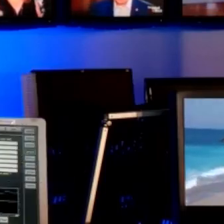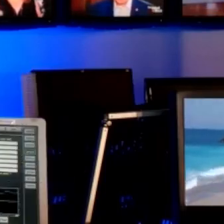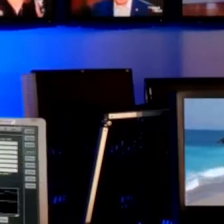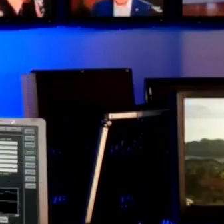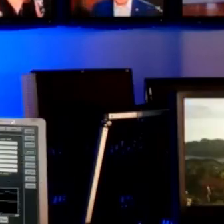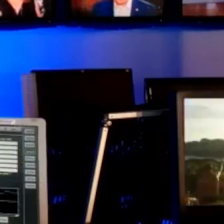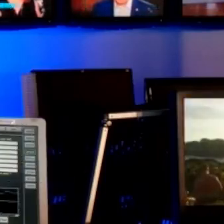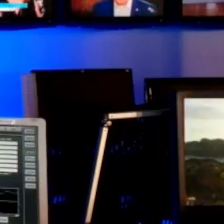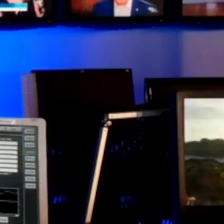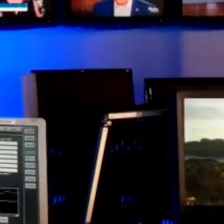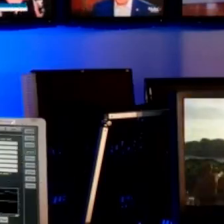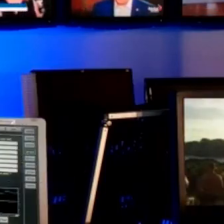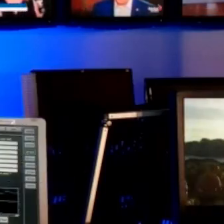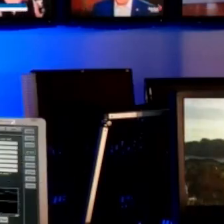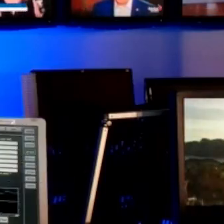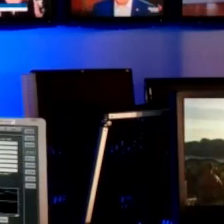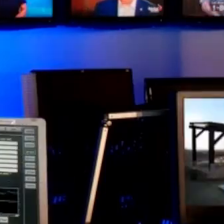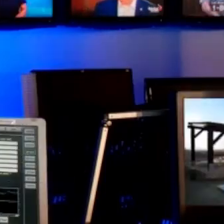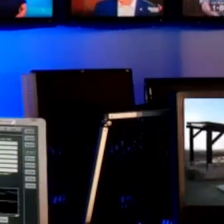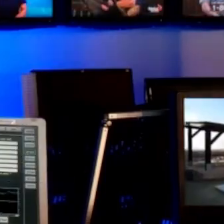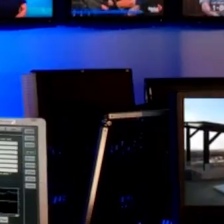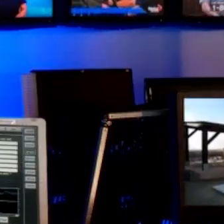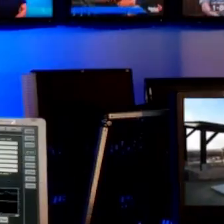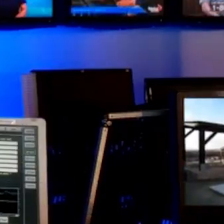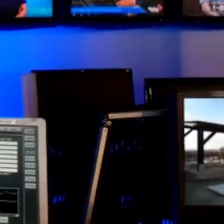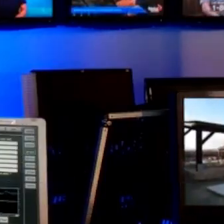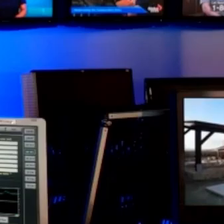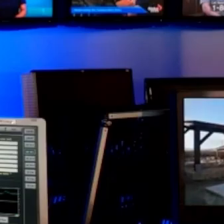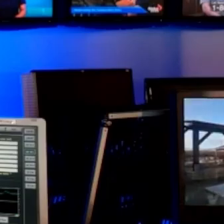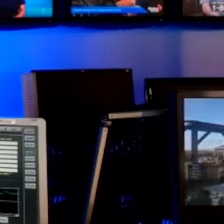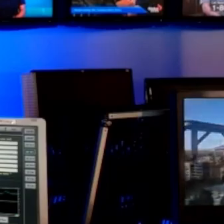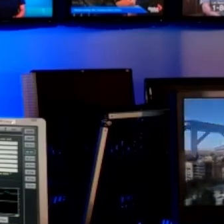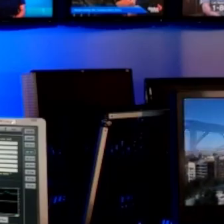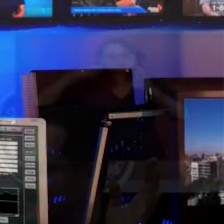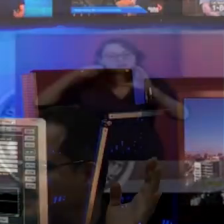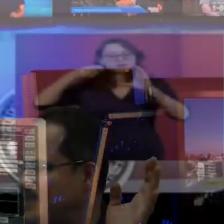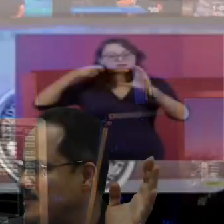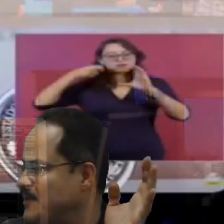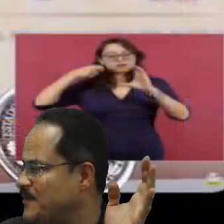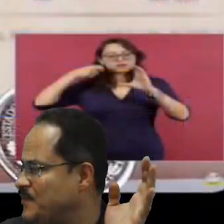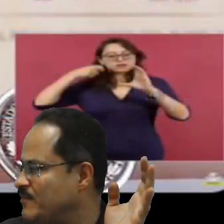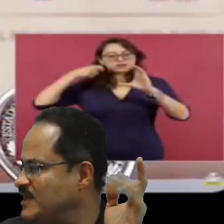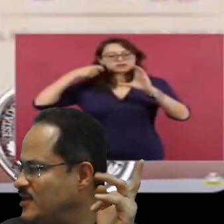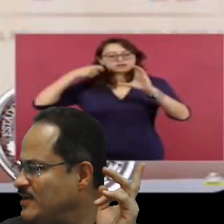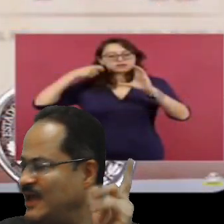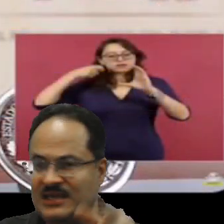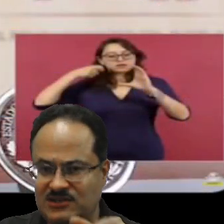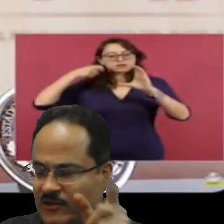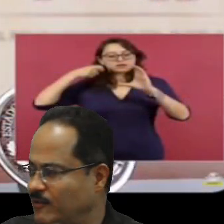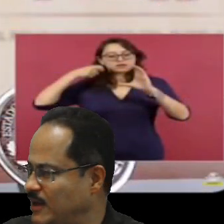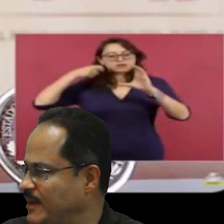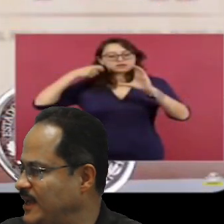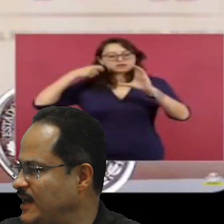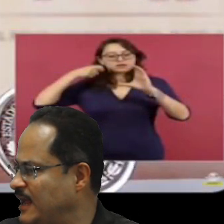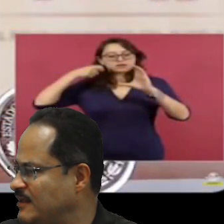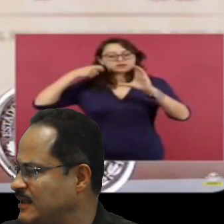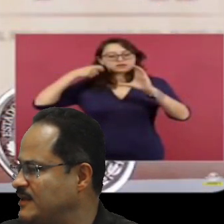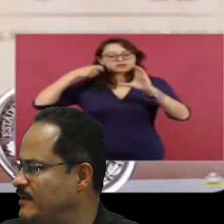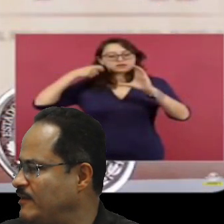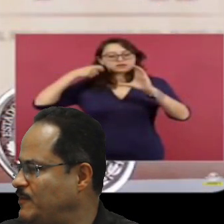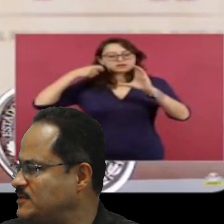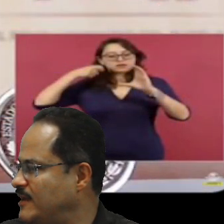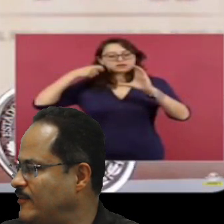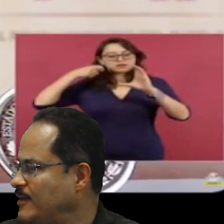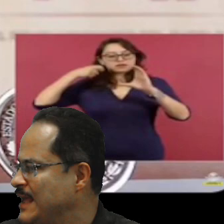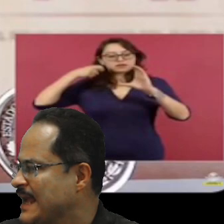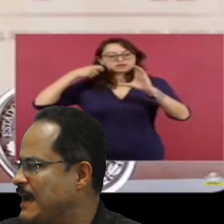la continuidad de las tomadas de pelo no pero fíjense esto es una Clara muestra dice menciona y esto lo dijo en la mañanera Andrés